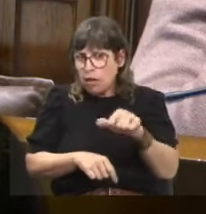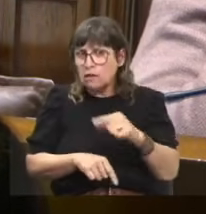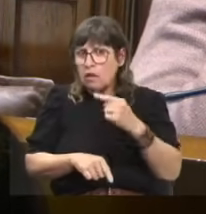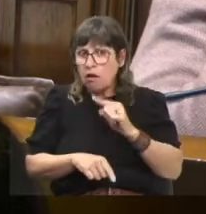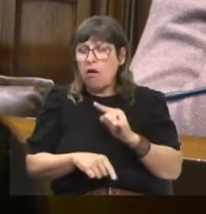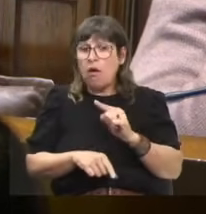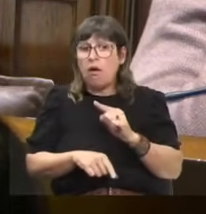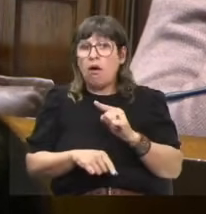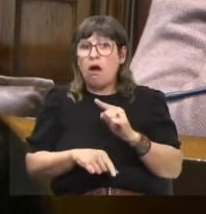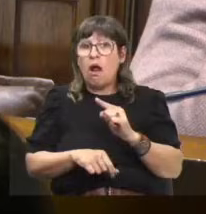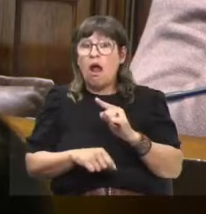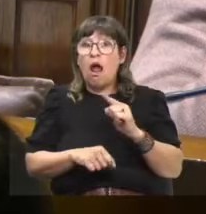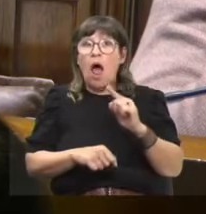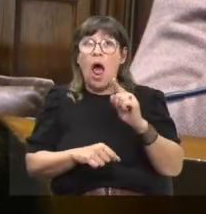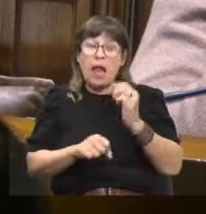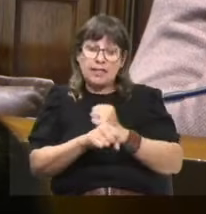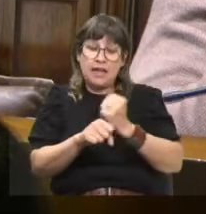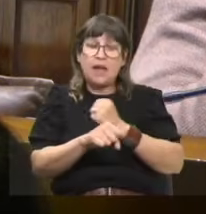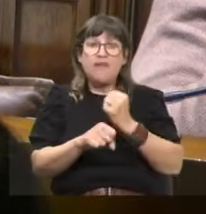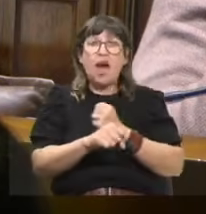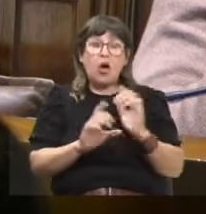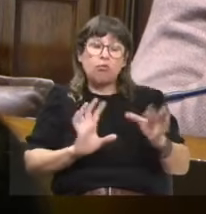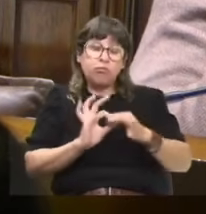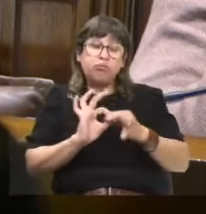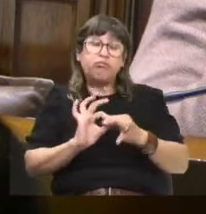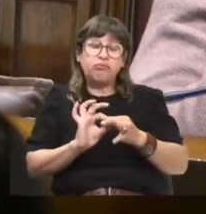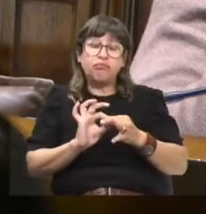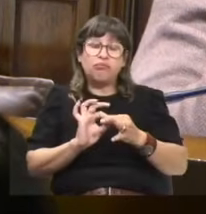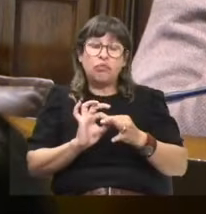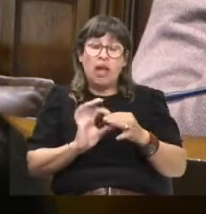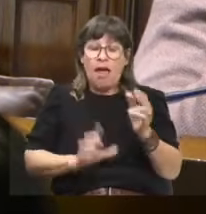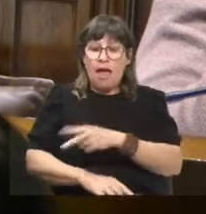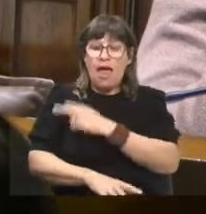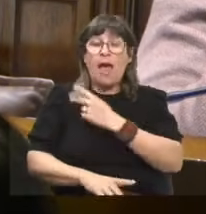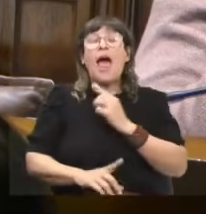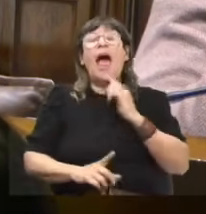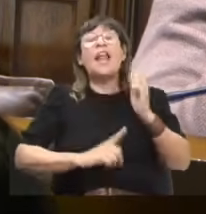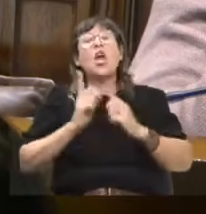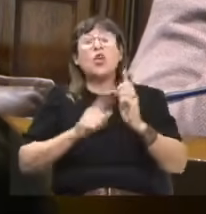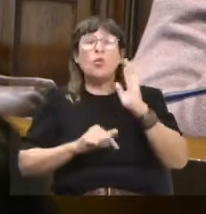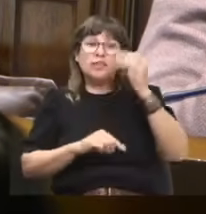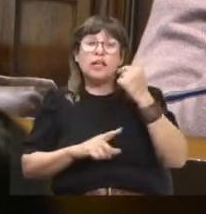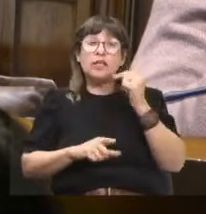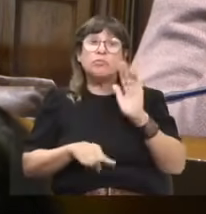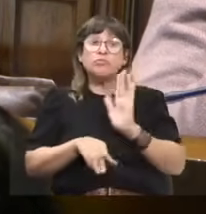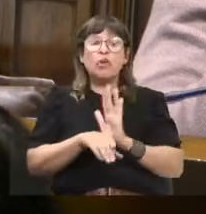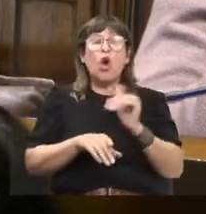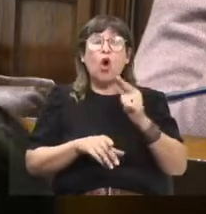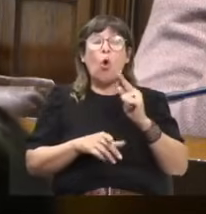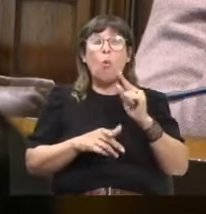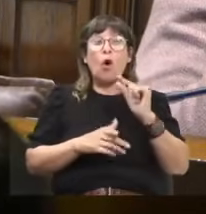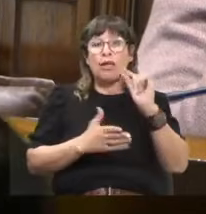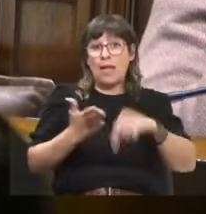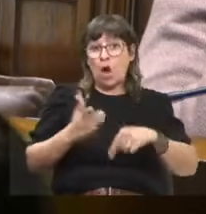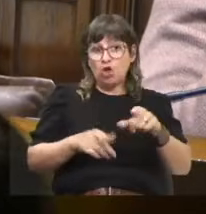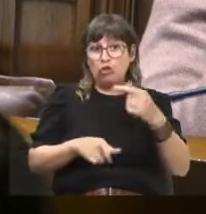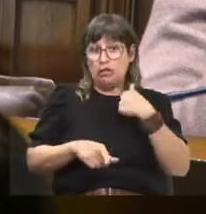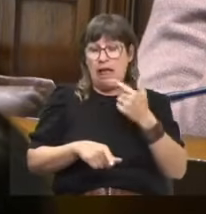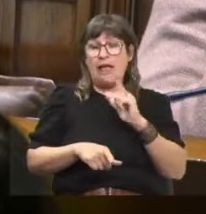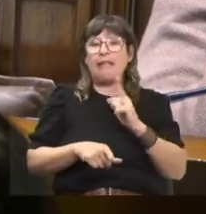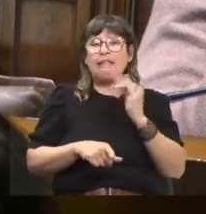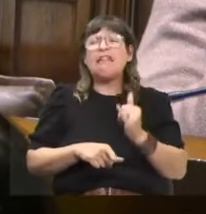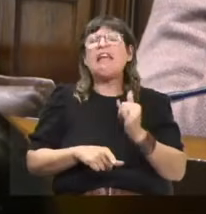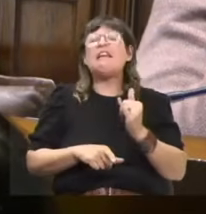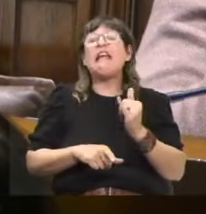los deberes inherentes al cargo, la Universidad de la República como empleador es el que tiene la